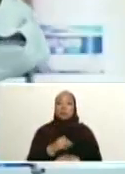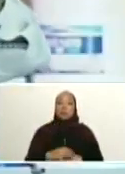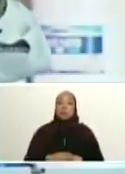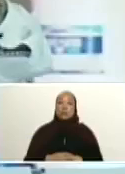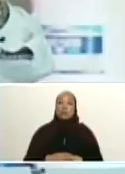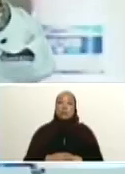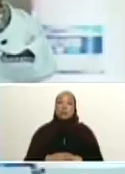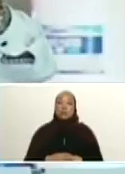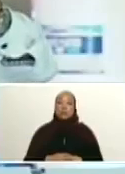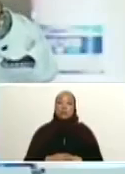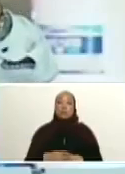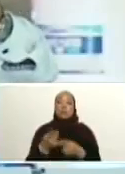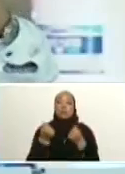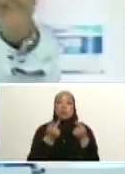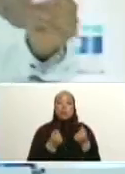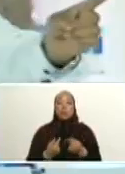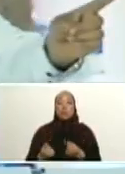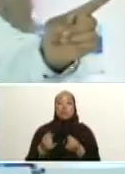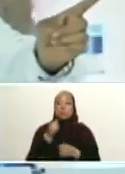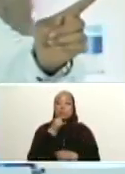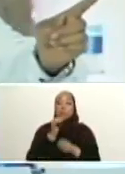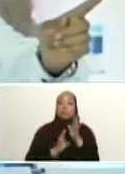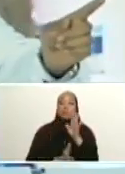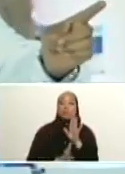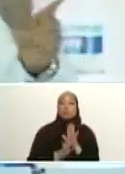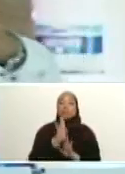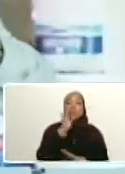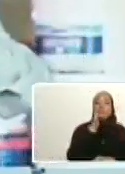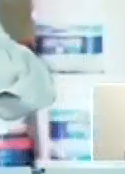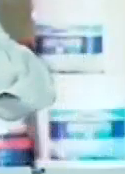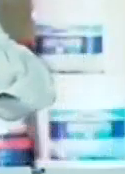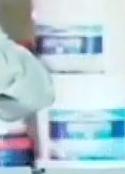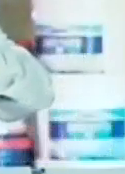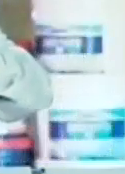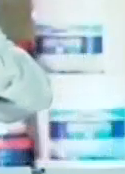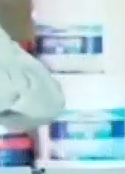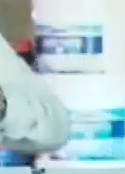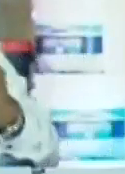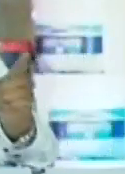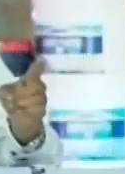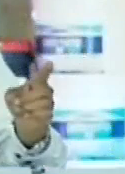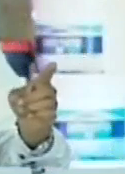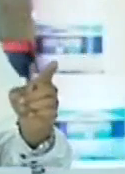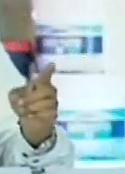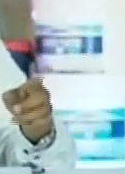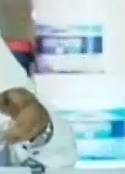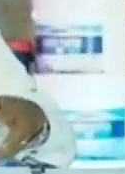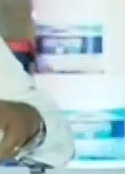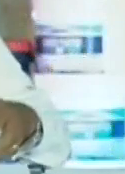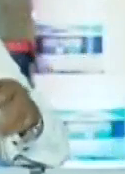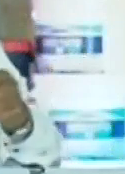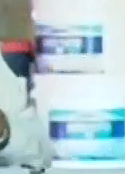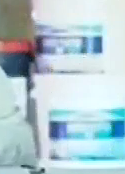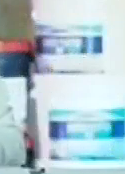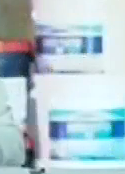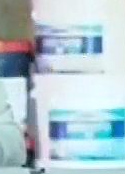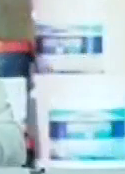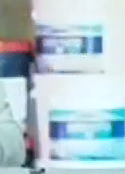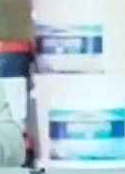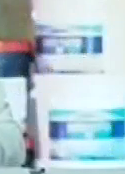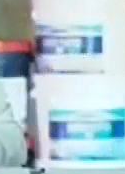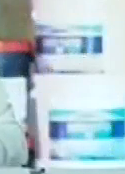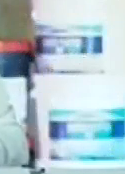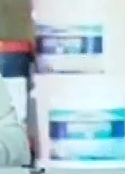La economía. Avanzar. Avanzar, avanzar. En segundo